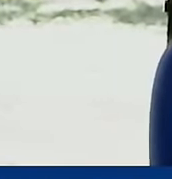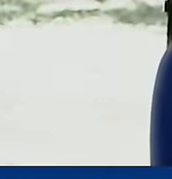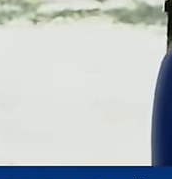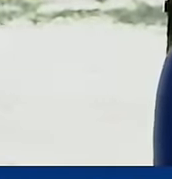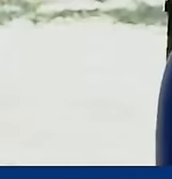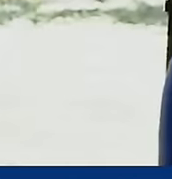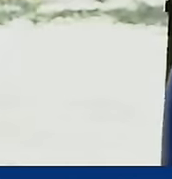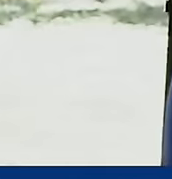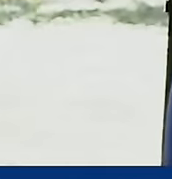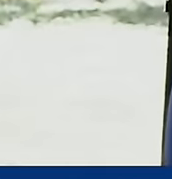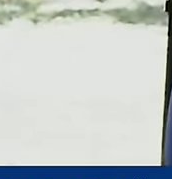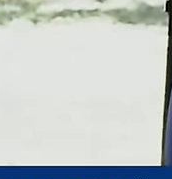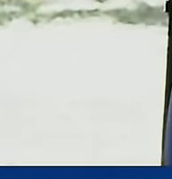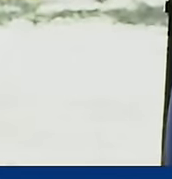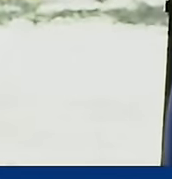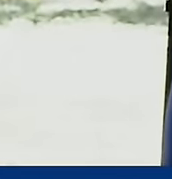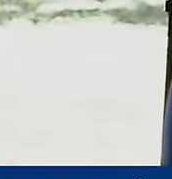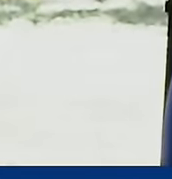WC.